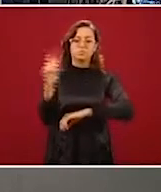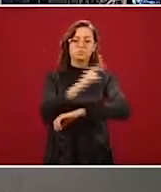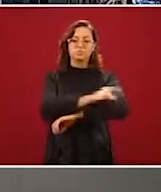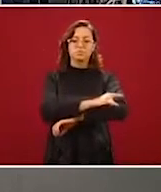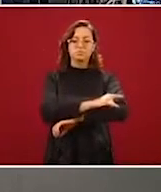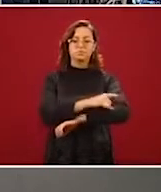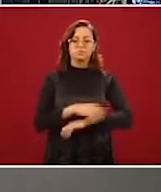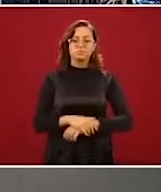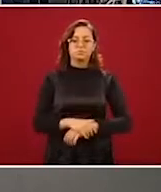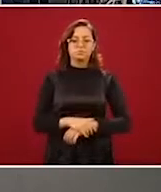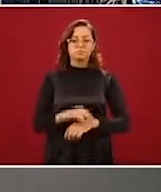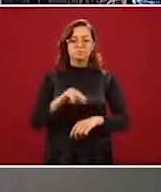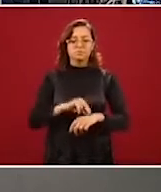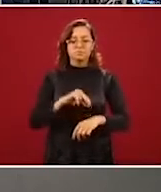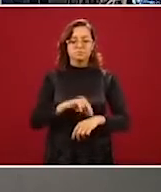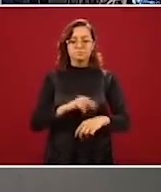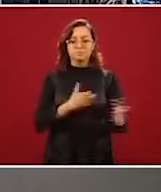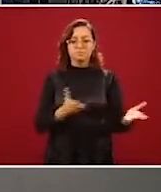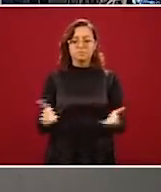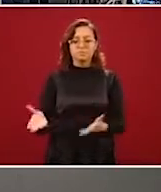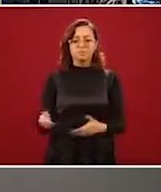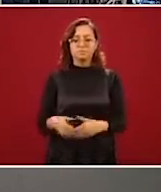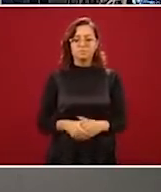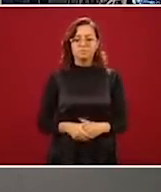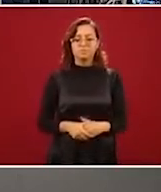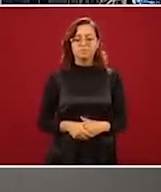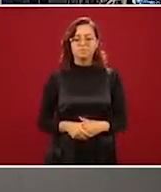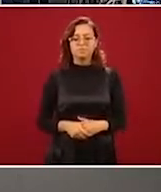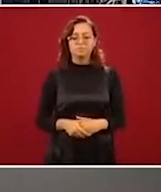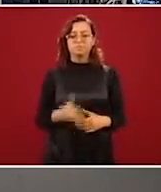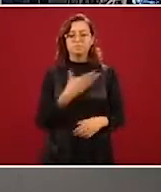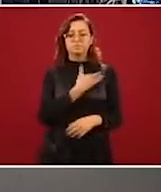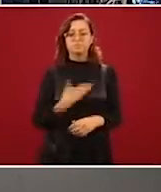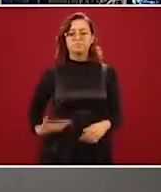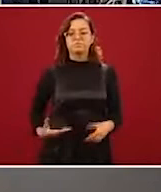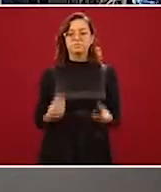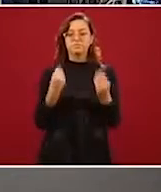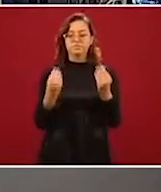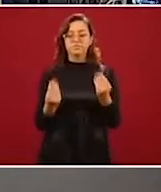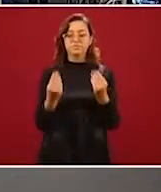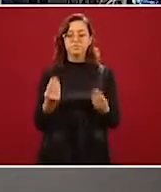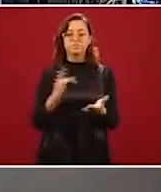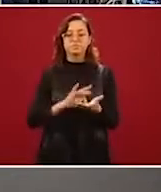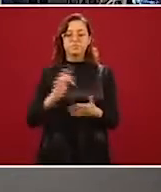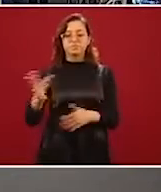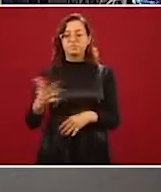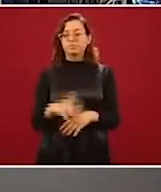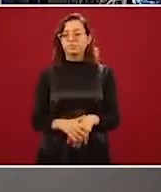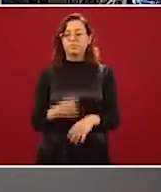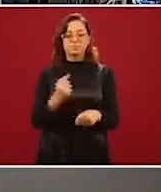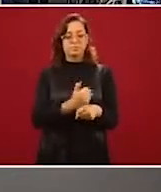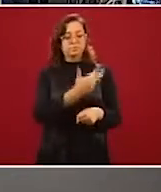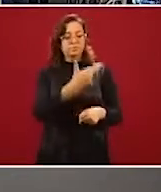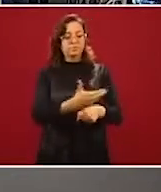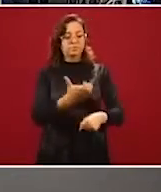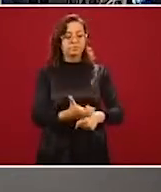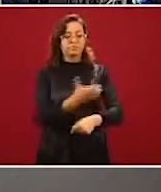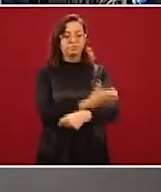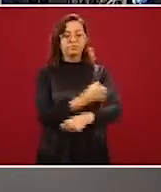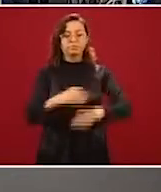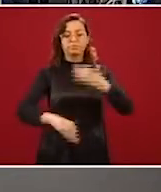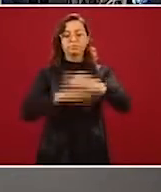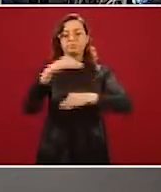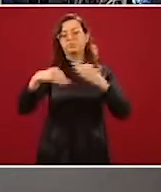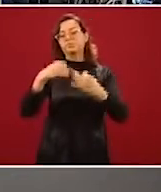una juez federal en la ciudad de mexico ordenó el gobierno de andrés manuel lópez obrador tomar todas las prevenciones y acciones necesarias para